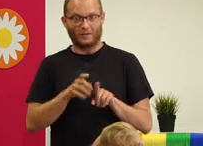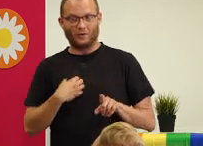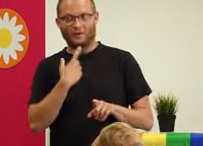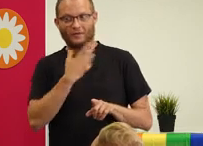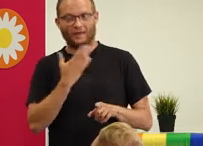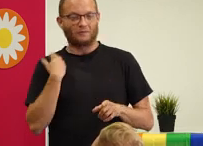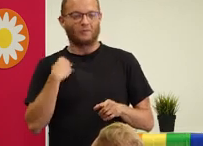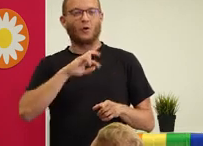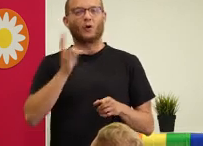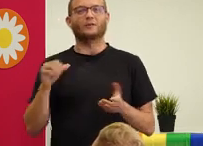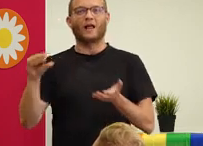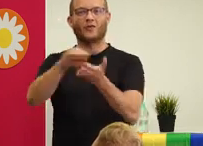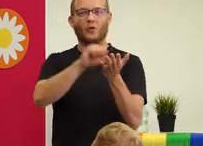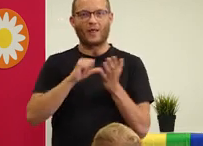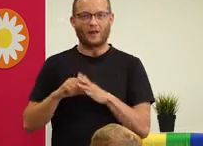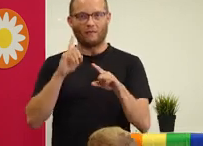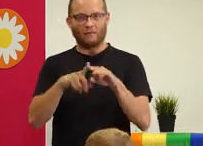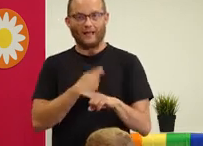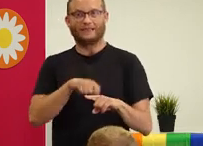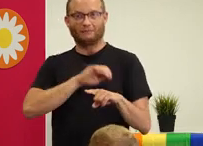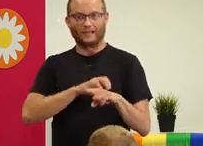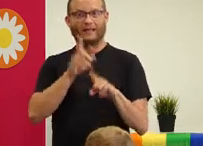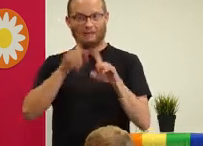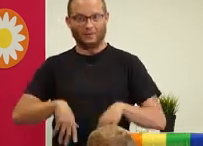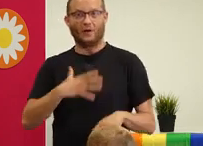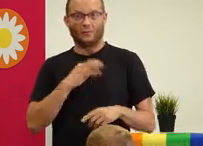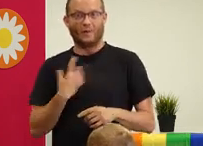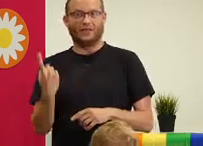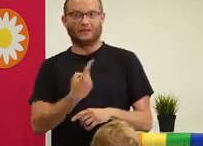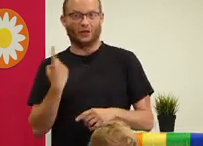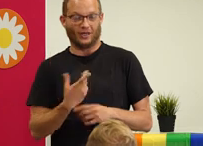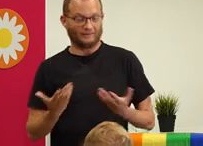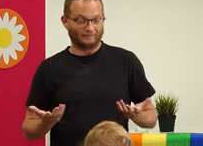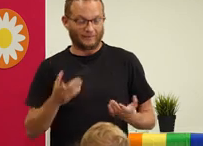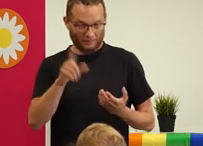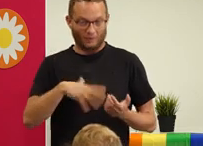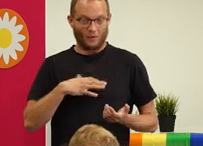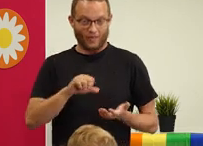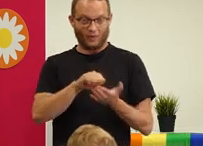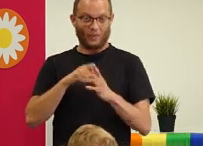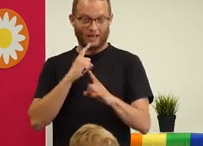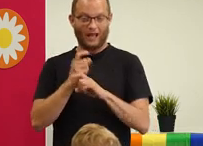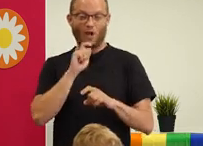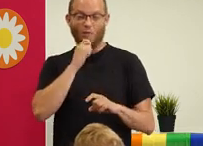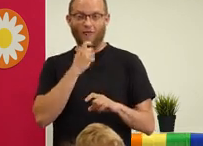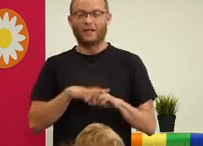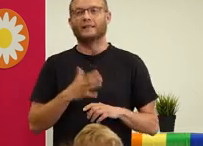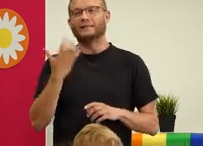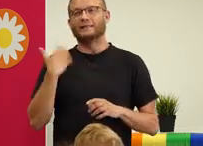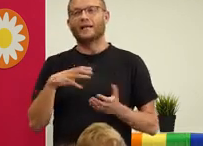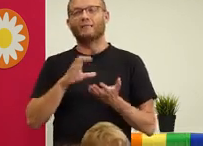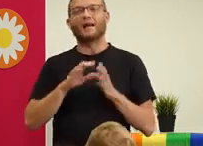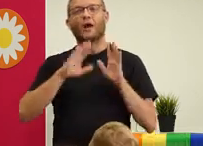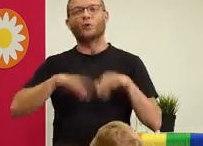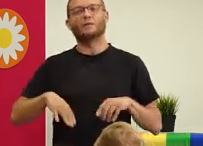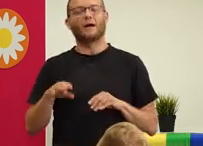hubiese que bombardear todas las ciudades homófobas, en España igual nos quedábamos solas, ¿sabes? Pero bueno, ya como para la